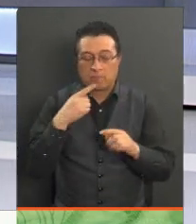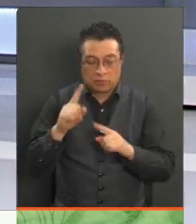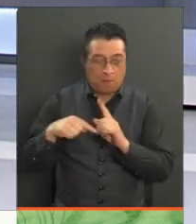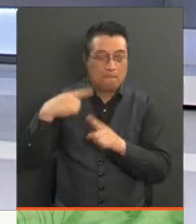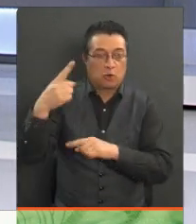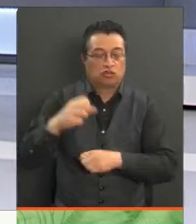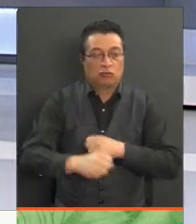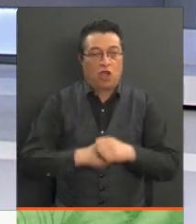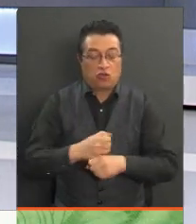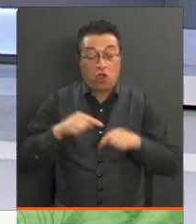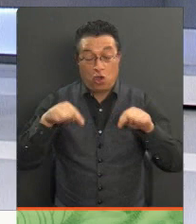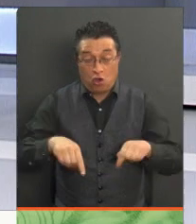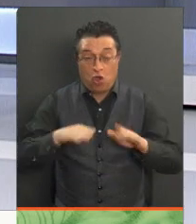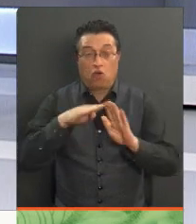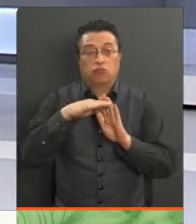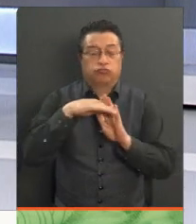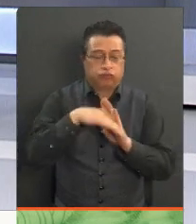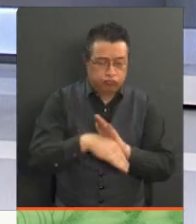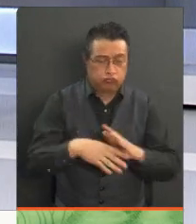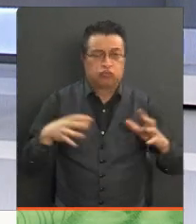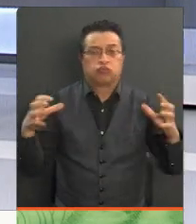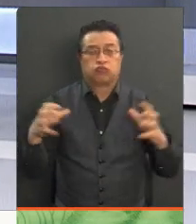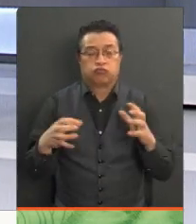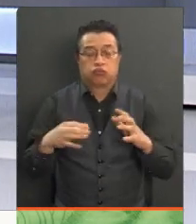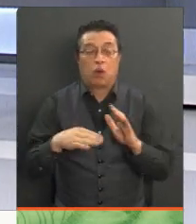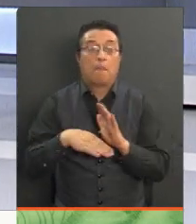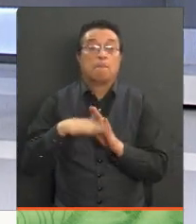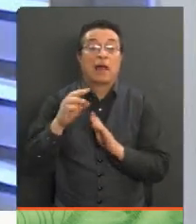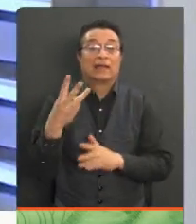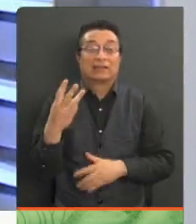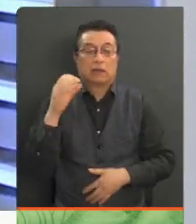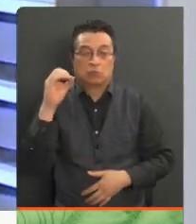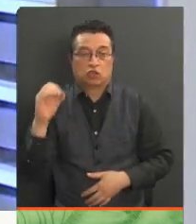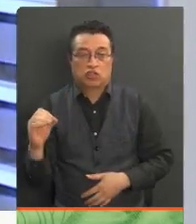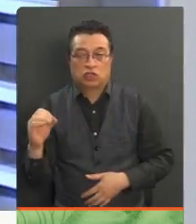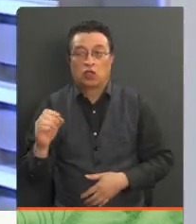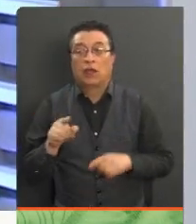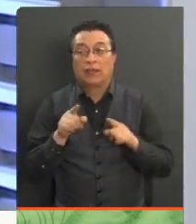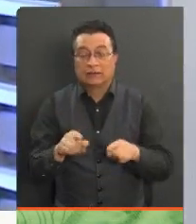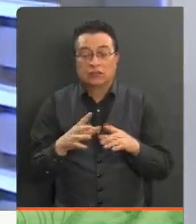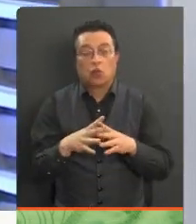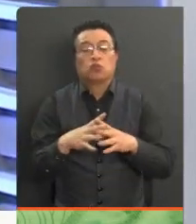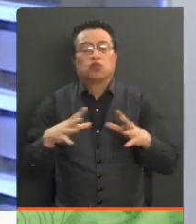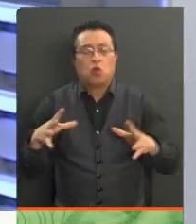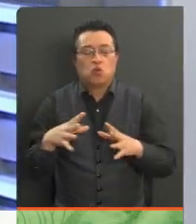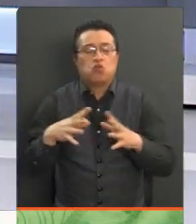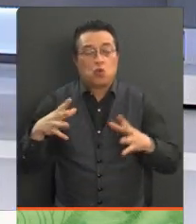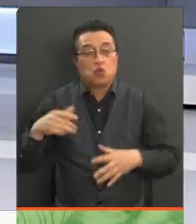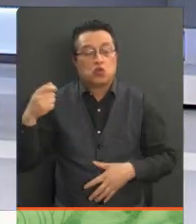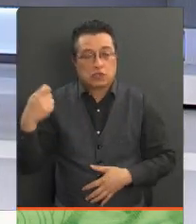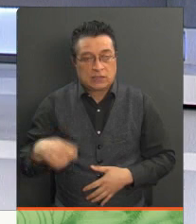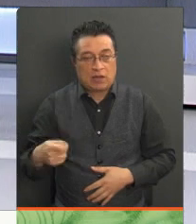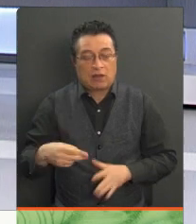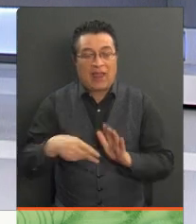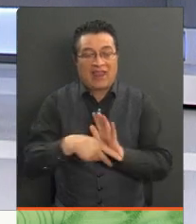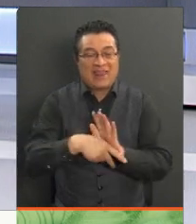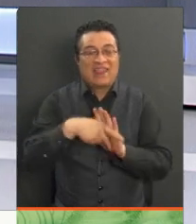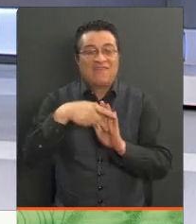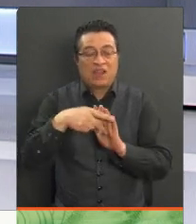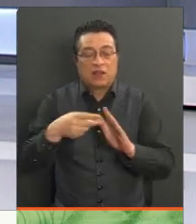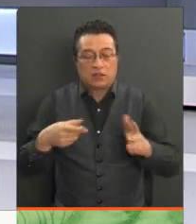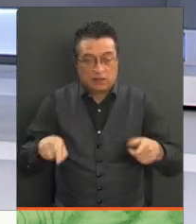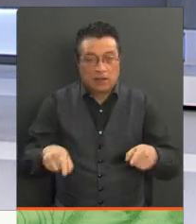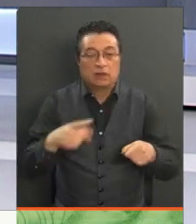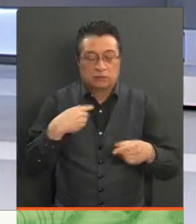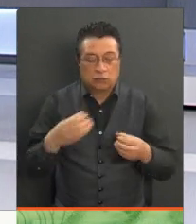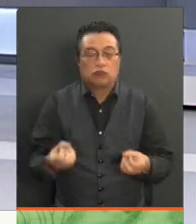día tuvo una caída muy relevante, sobre el 3%. Eso es muy, muy alto el nivel de la caída, y eso ha generado